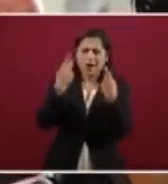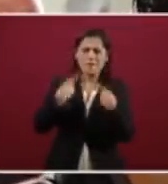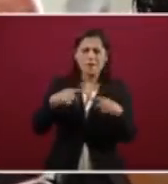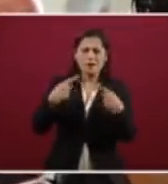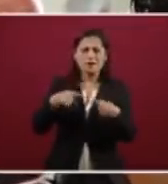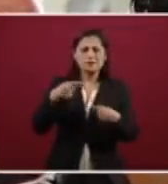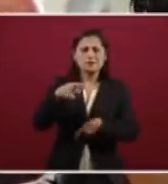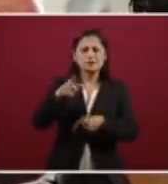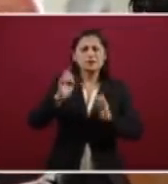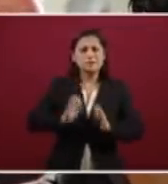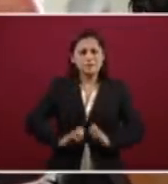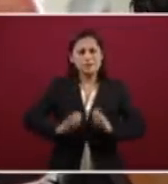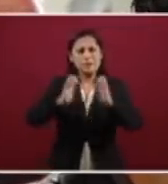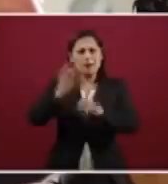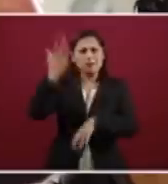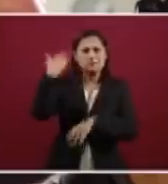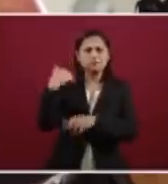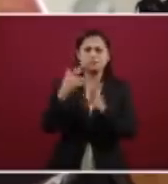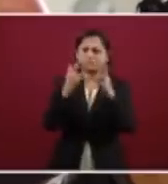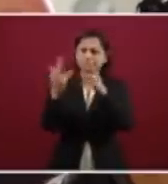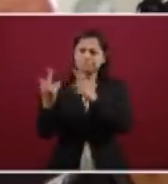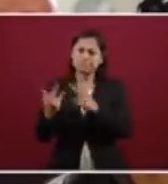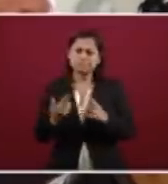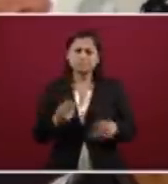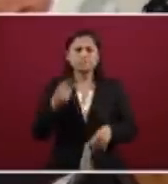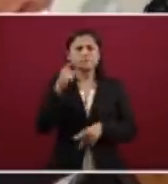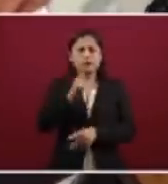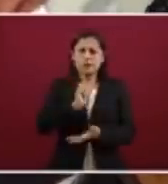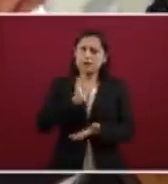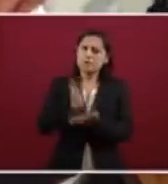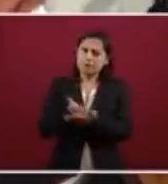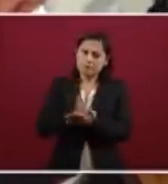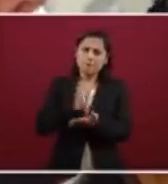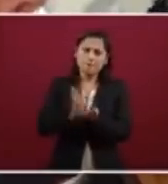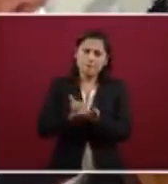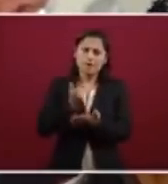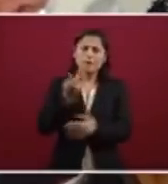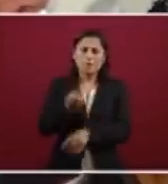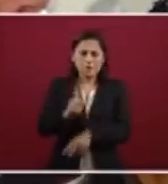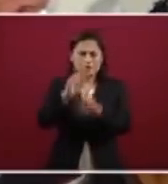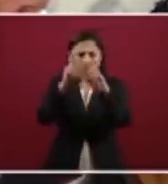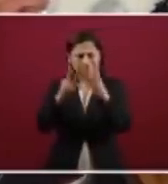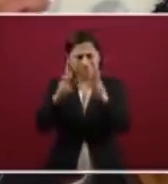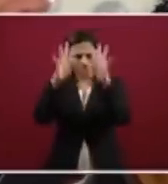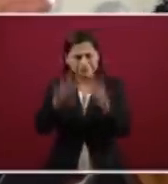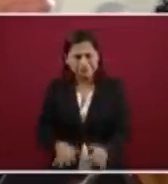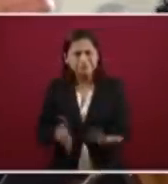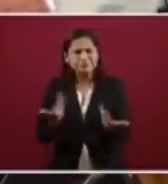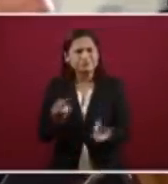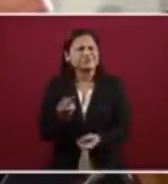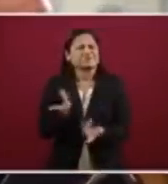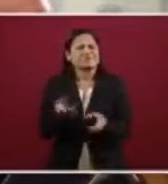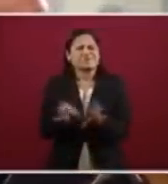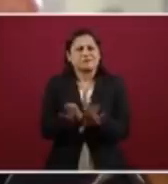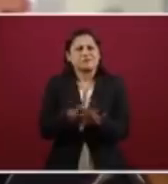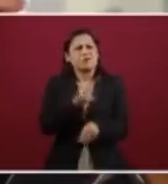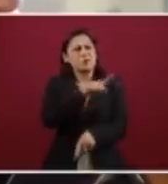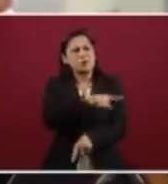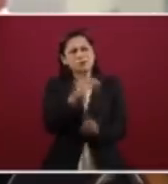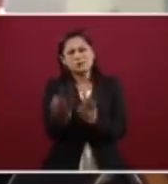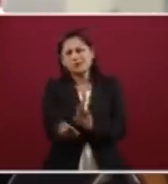seguir pagando hipotecas de edificios que fueron mal construidos y que se cayeron? Si quisiéramos saber, en ese sentido, ¿en